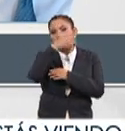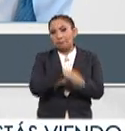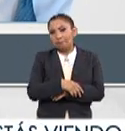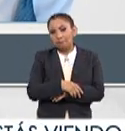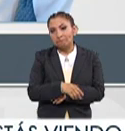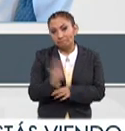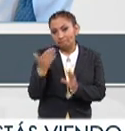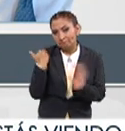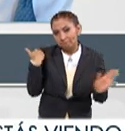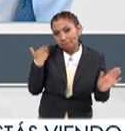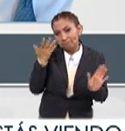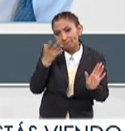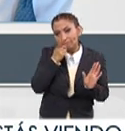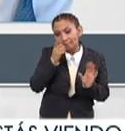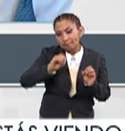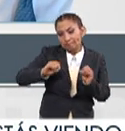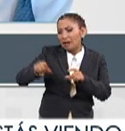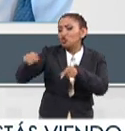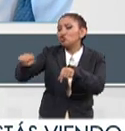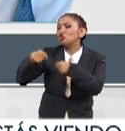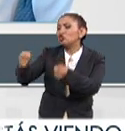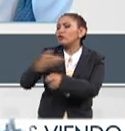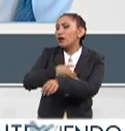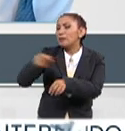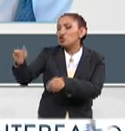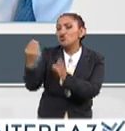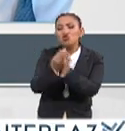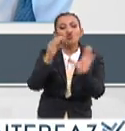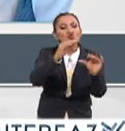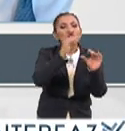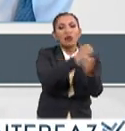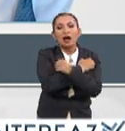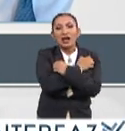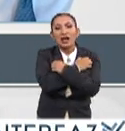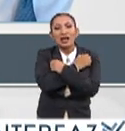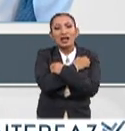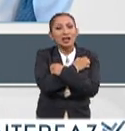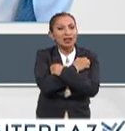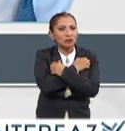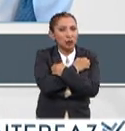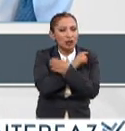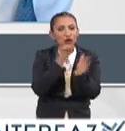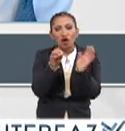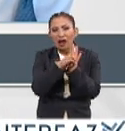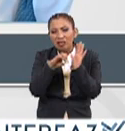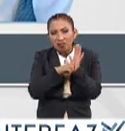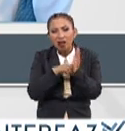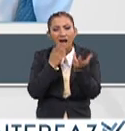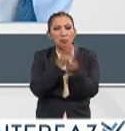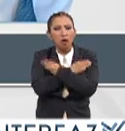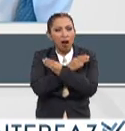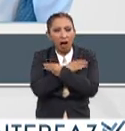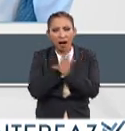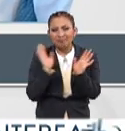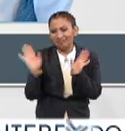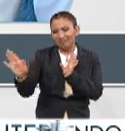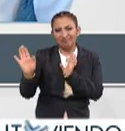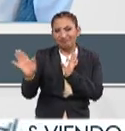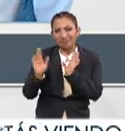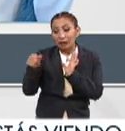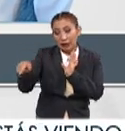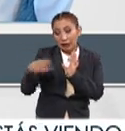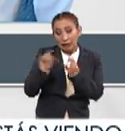bueno, originalmente se lo hemos dejado a las familias, lo hemos dejado a nuestros padres para que nos formen en